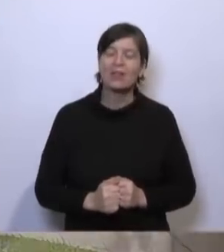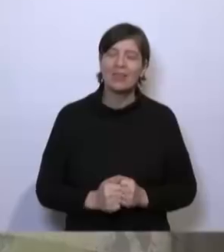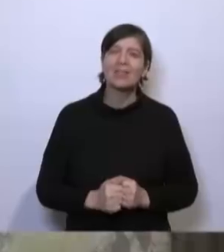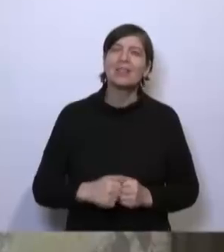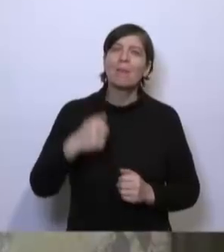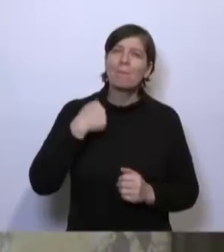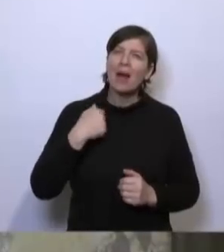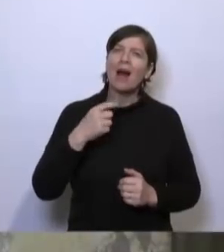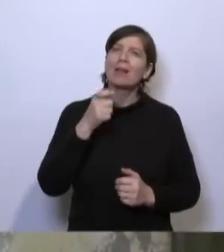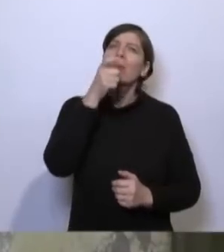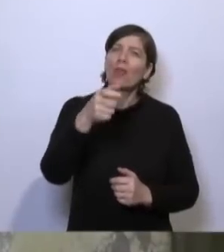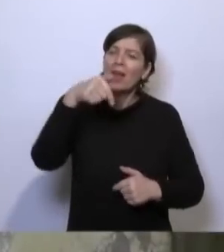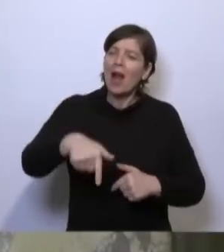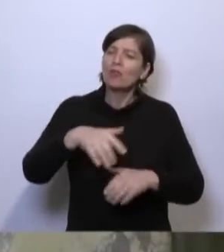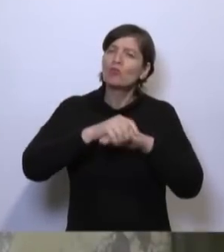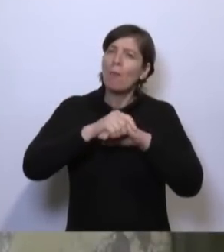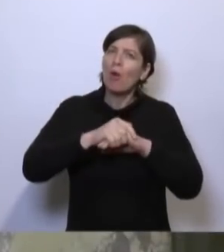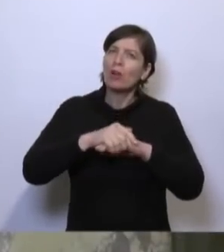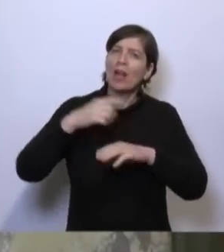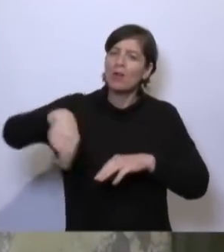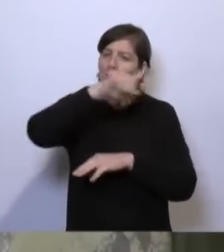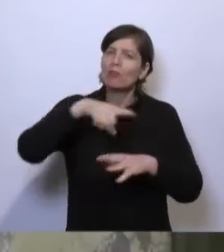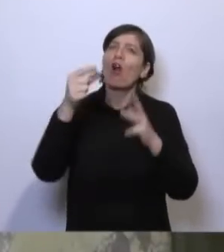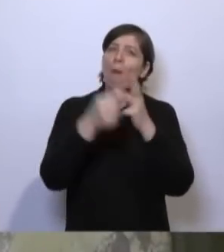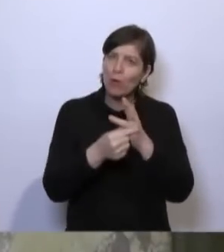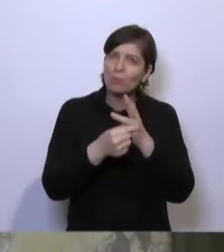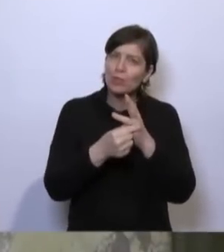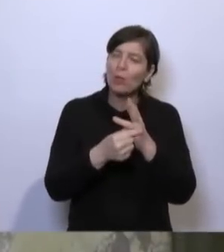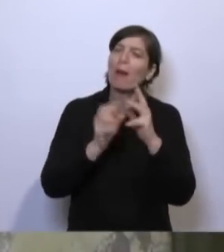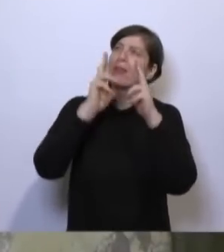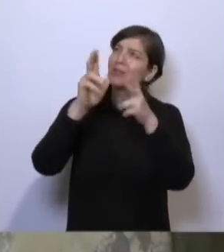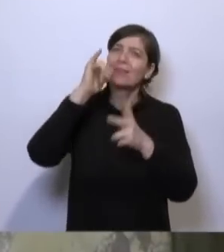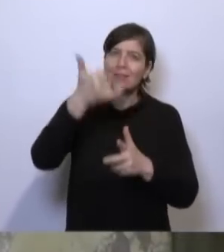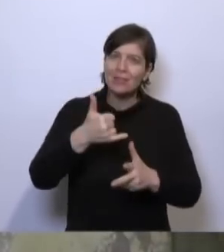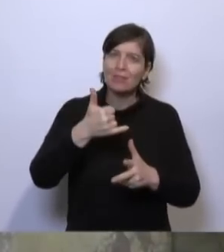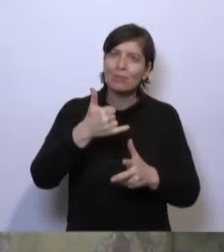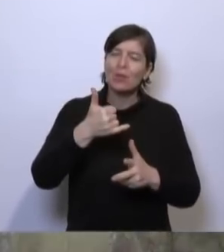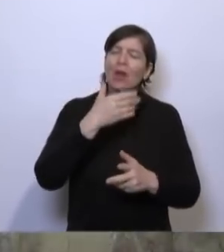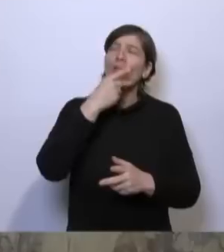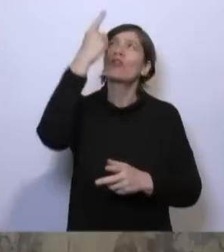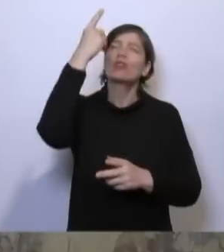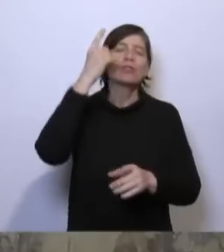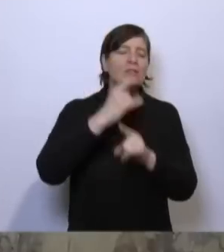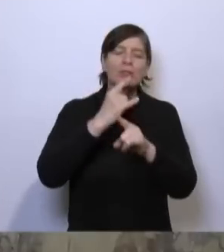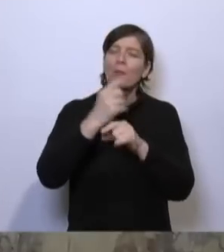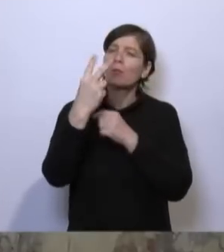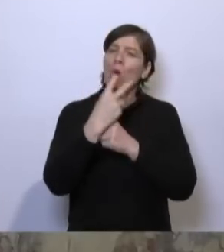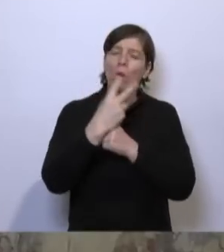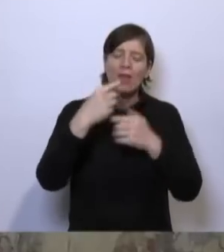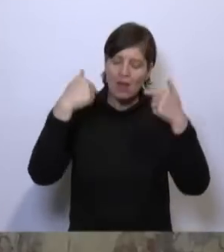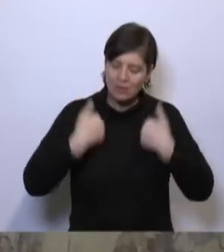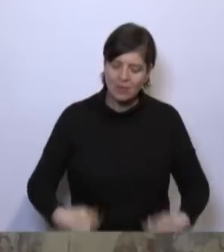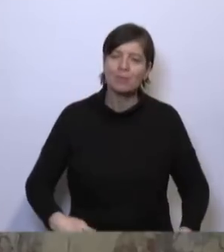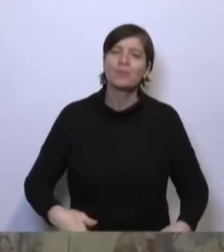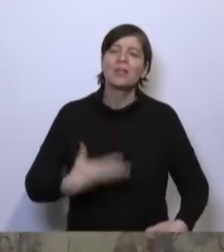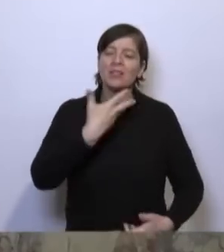Corresponder a su amor es nuestro compromiso. Quiere el Señor conservarnos siempre así y